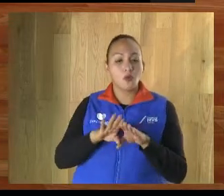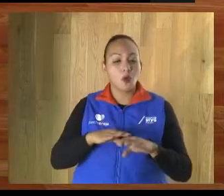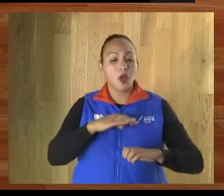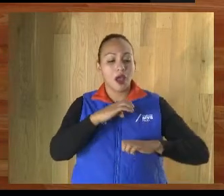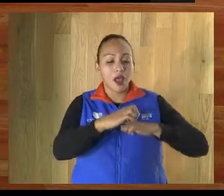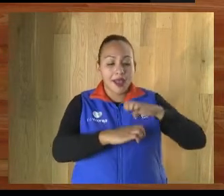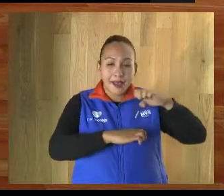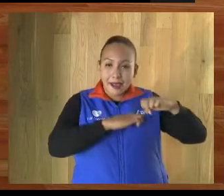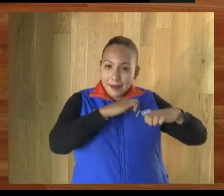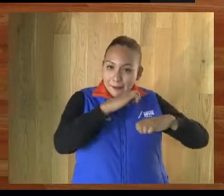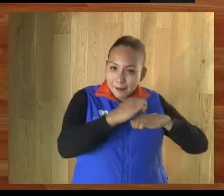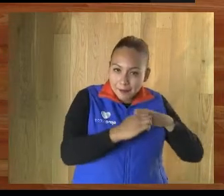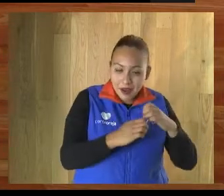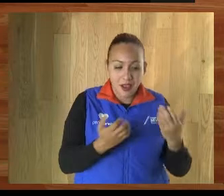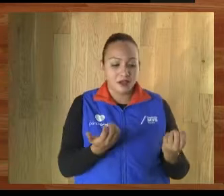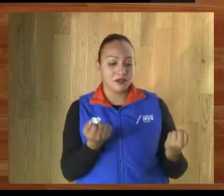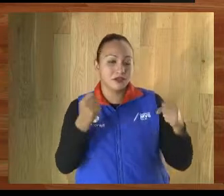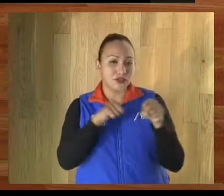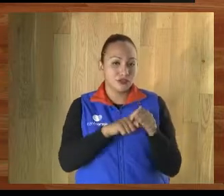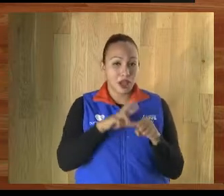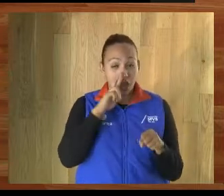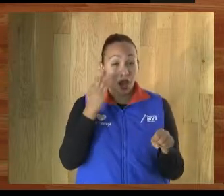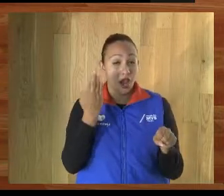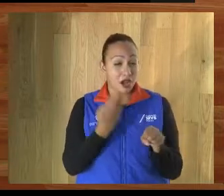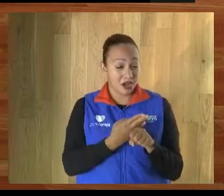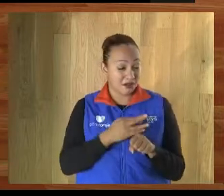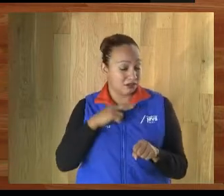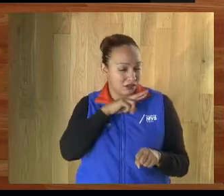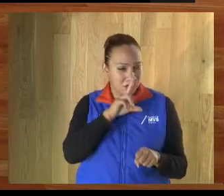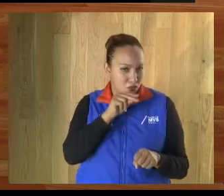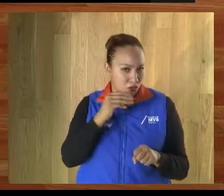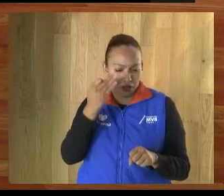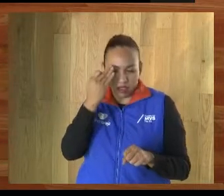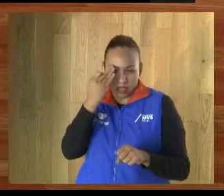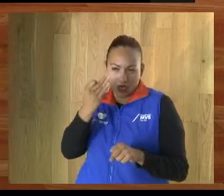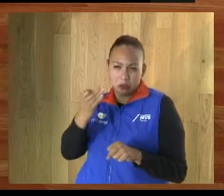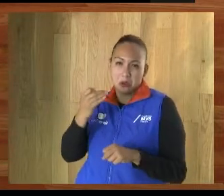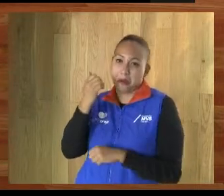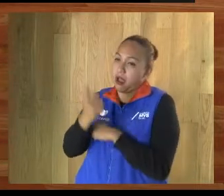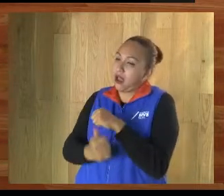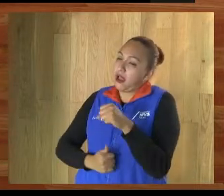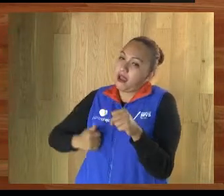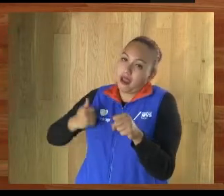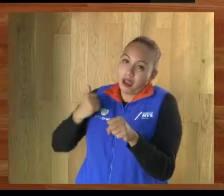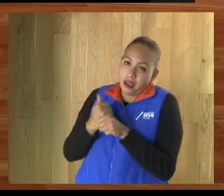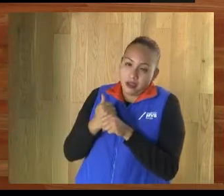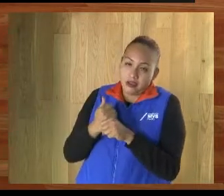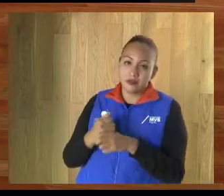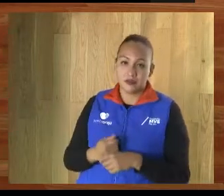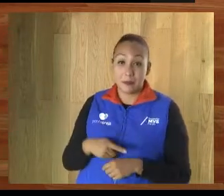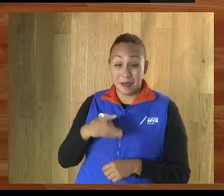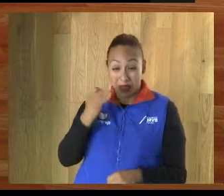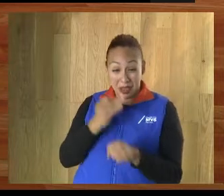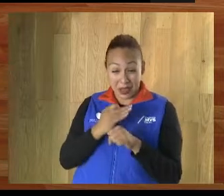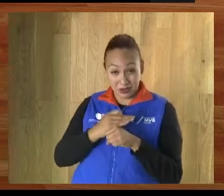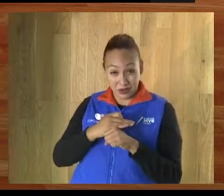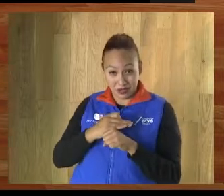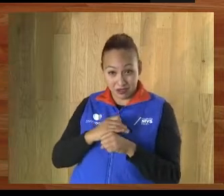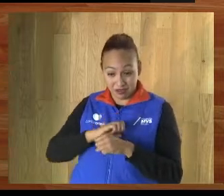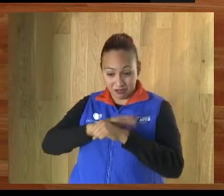décadas, pero esto se ha acelerado, por supuesto, en la última década y ahora con la pandemia muchísimo más.